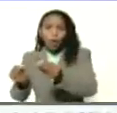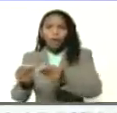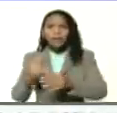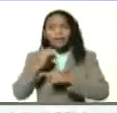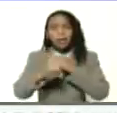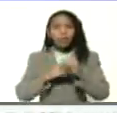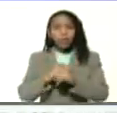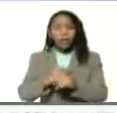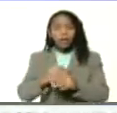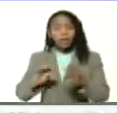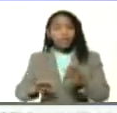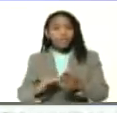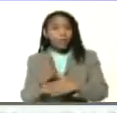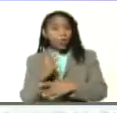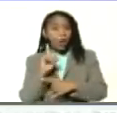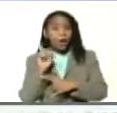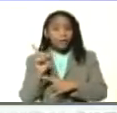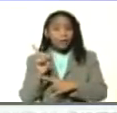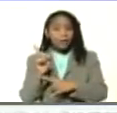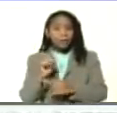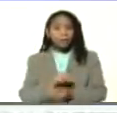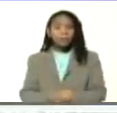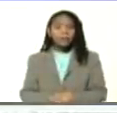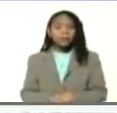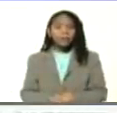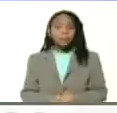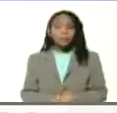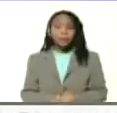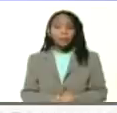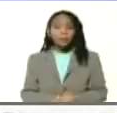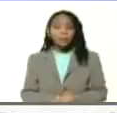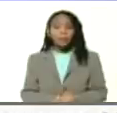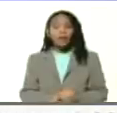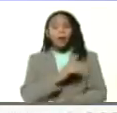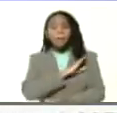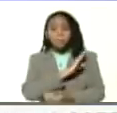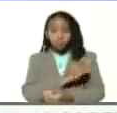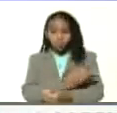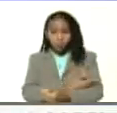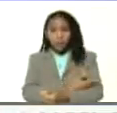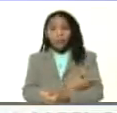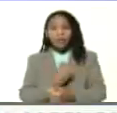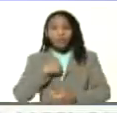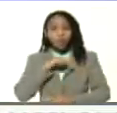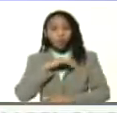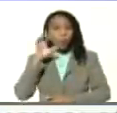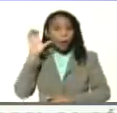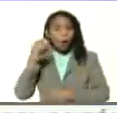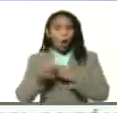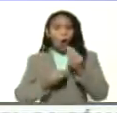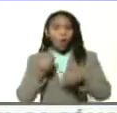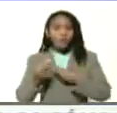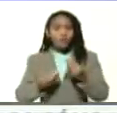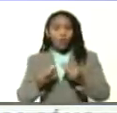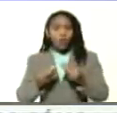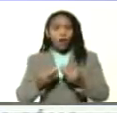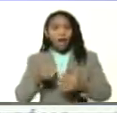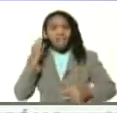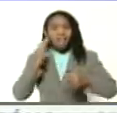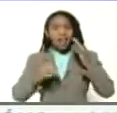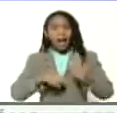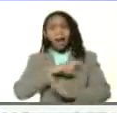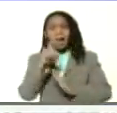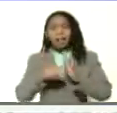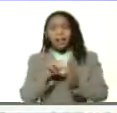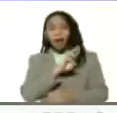internacionales y fundamentalmente ante el poder también de nuestro país, como es la Fiscalía General de la